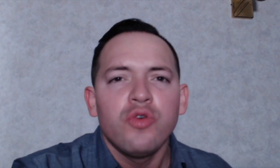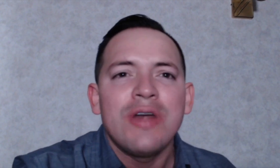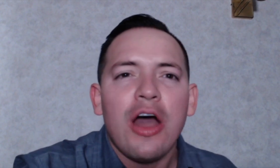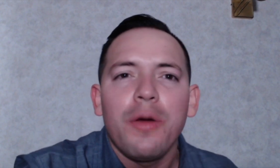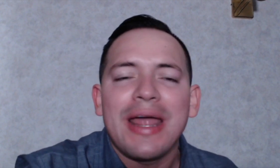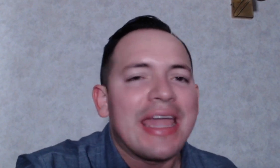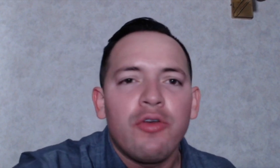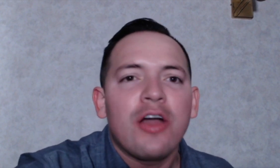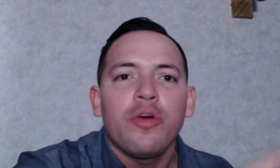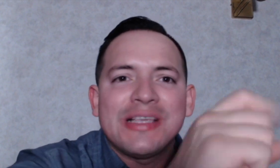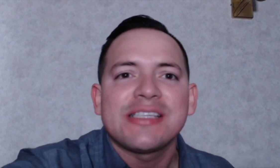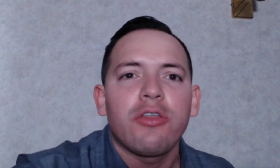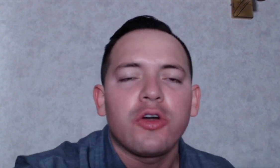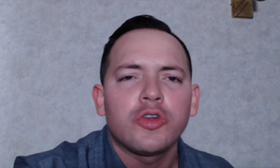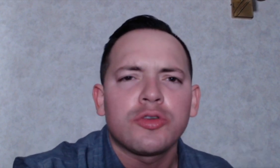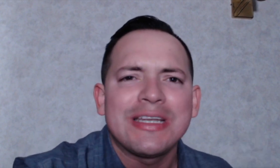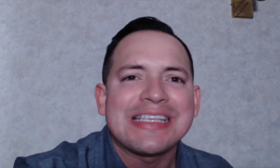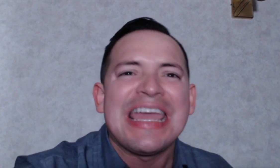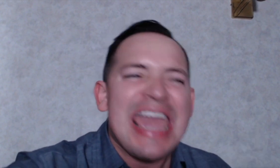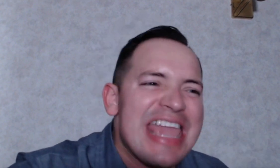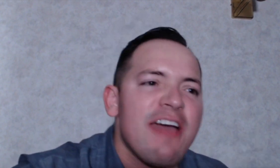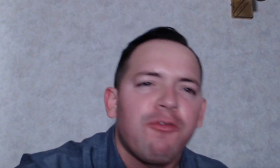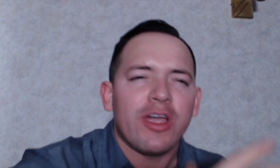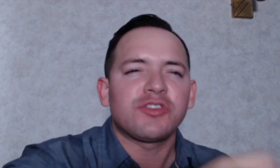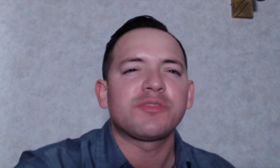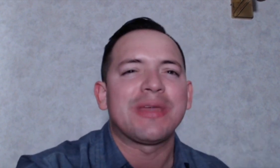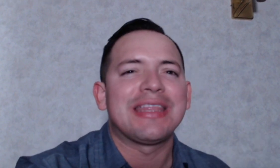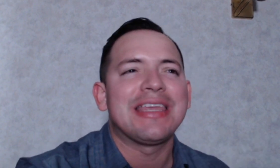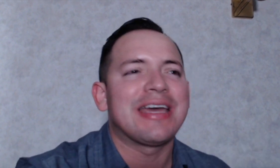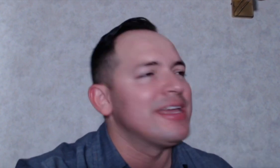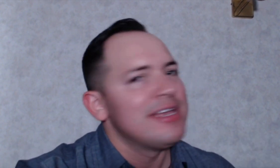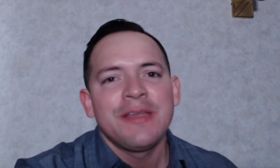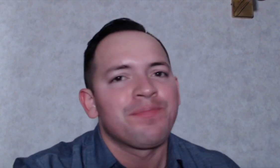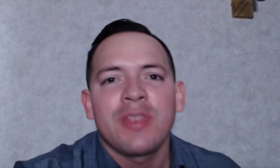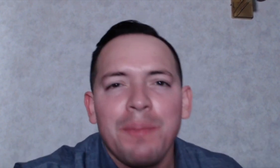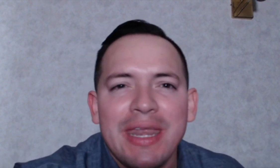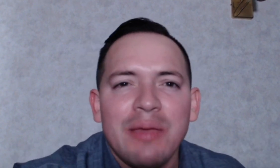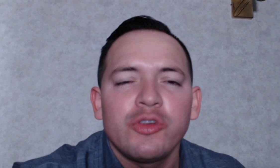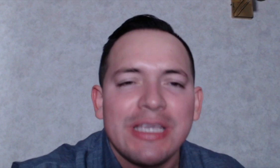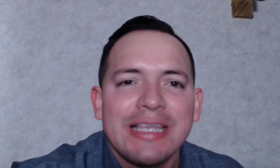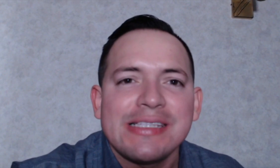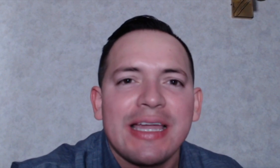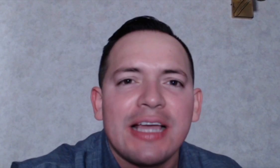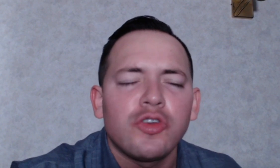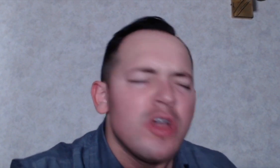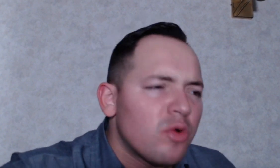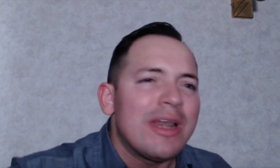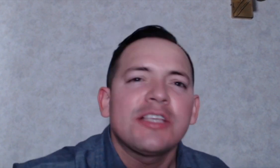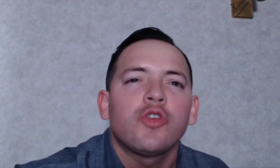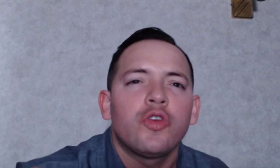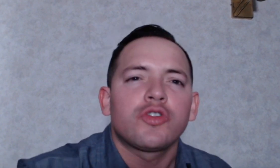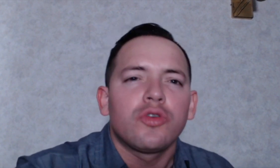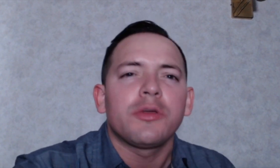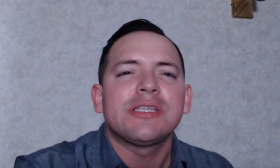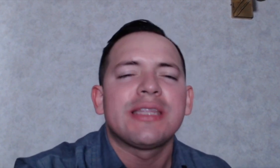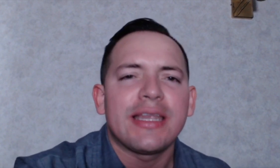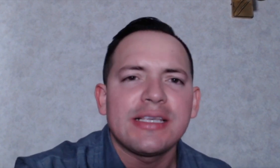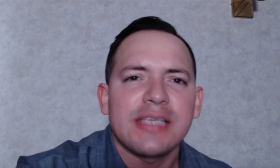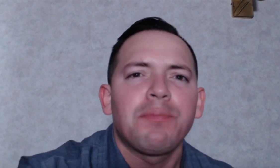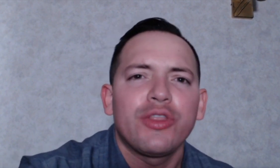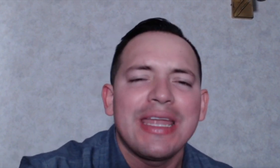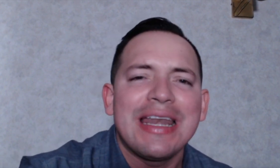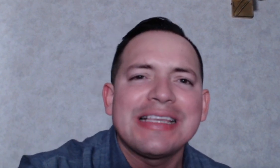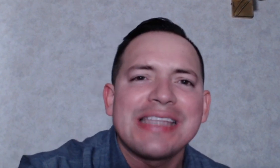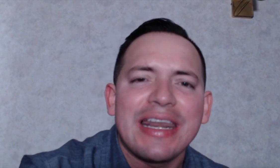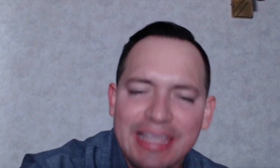parezca, una obra que no ha comenzado a construirse y ya fue suspendida. Veremos en este caso cuáles son los turbios